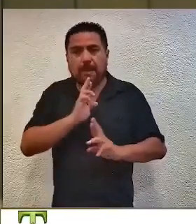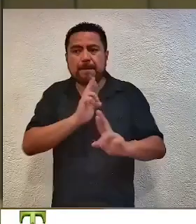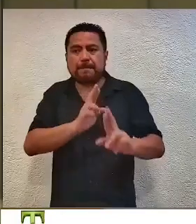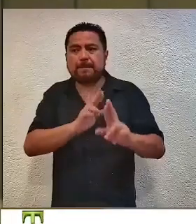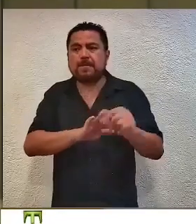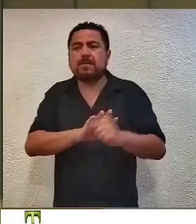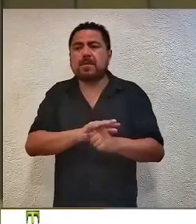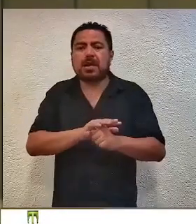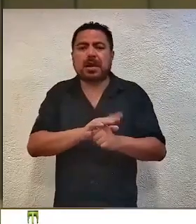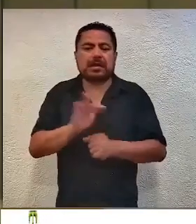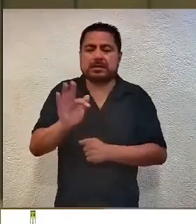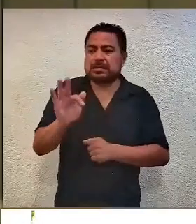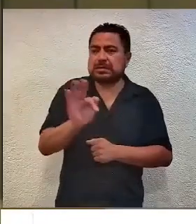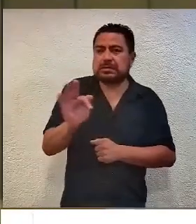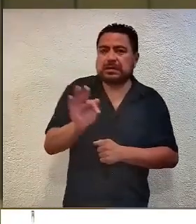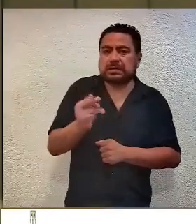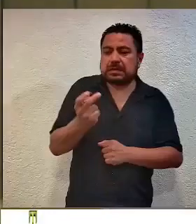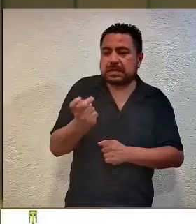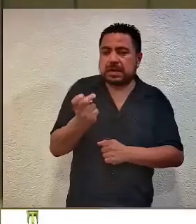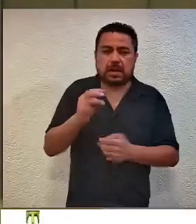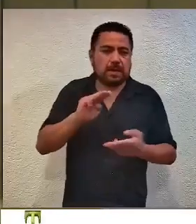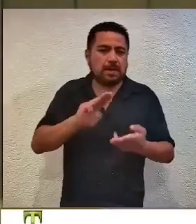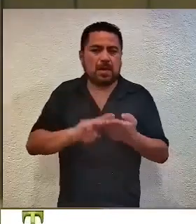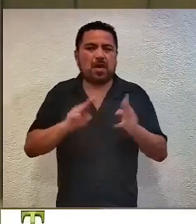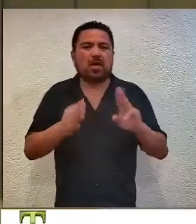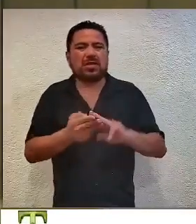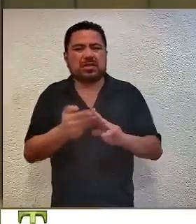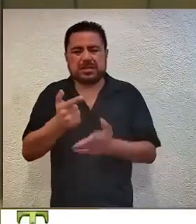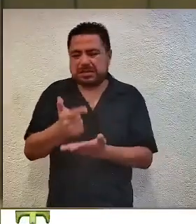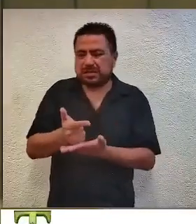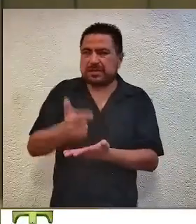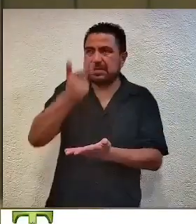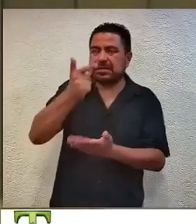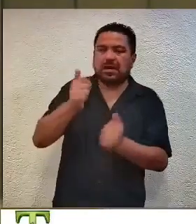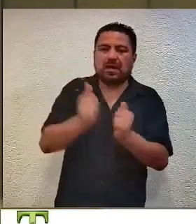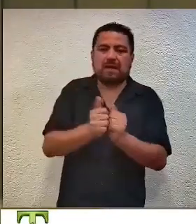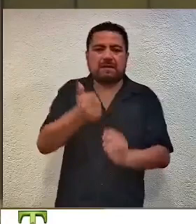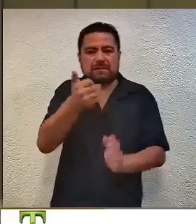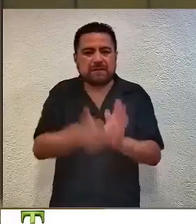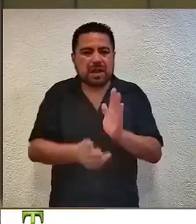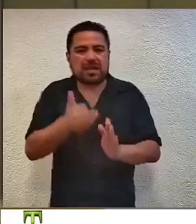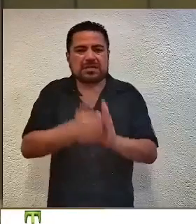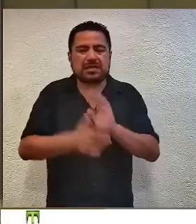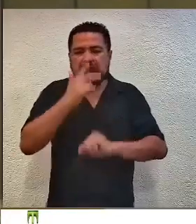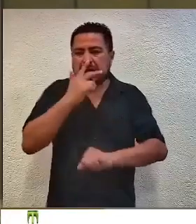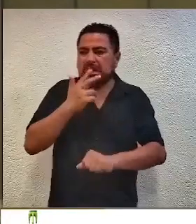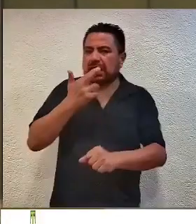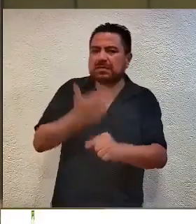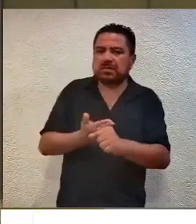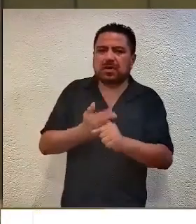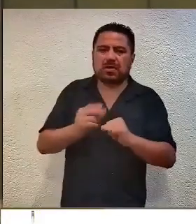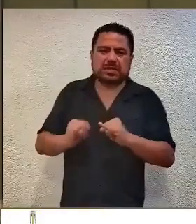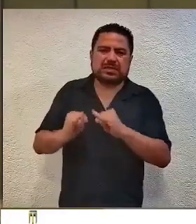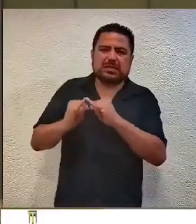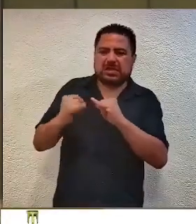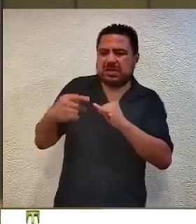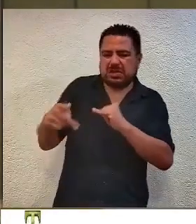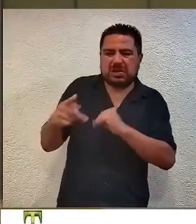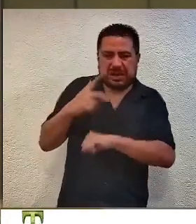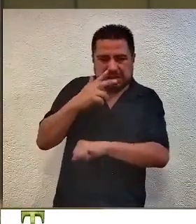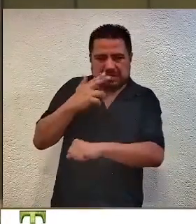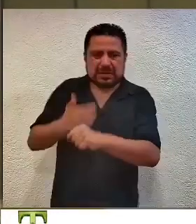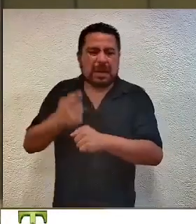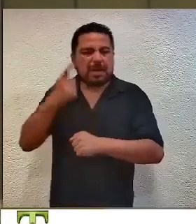que resulte fundado el motivo de agravio relativo a la falta de competencia del órgano responsable